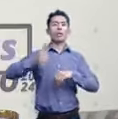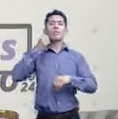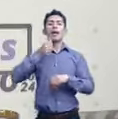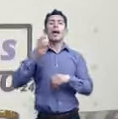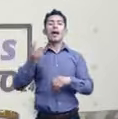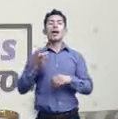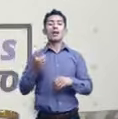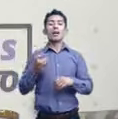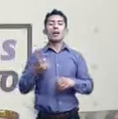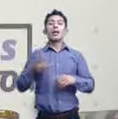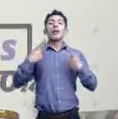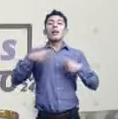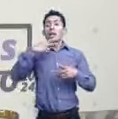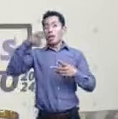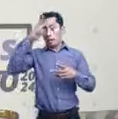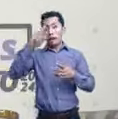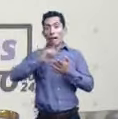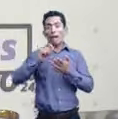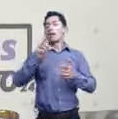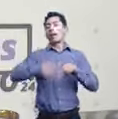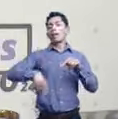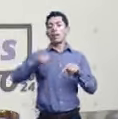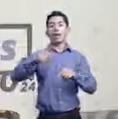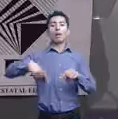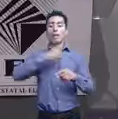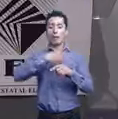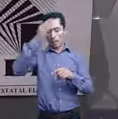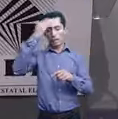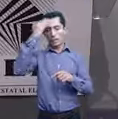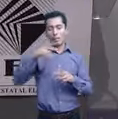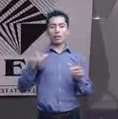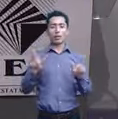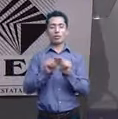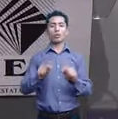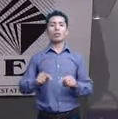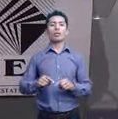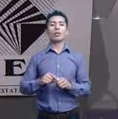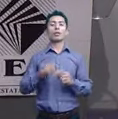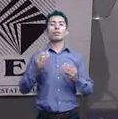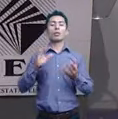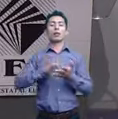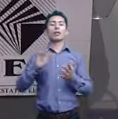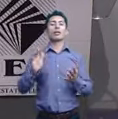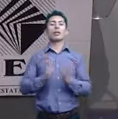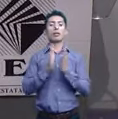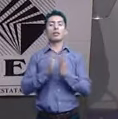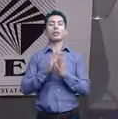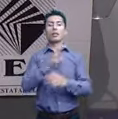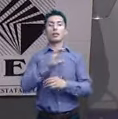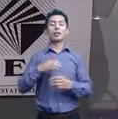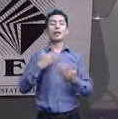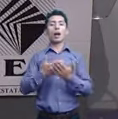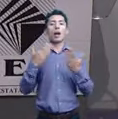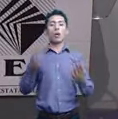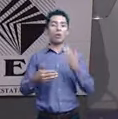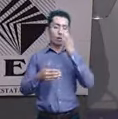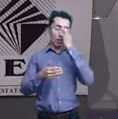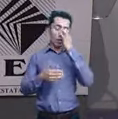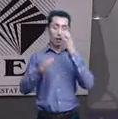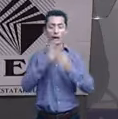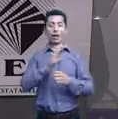el analfabetismo en nuestro municipio. Es cuanto. Muchas gracias por su atención, candidata. A continuación,